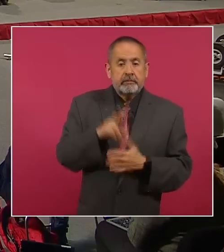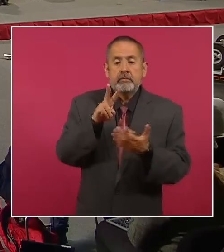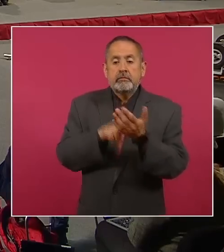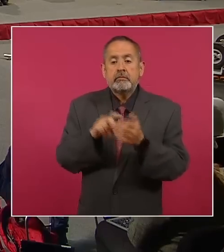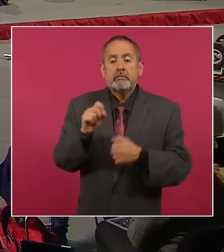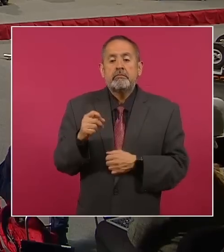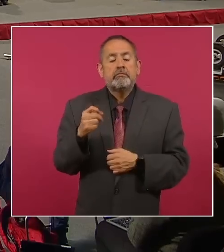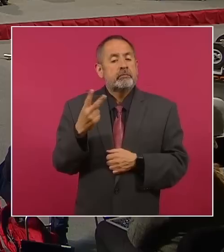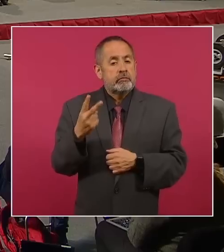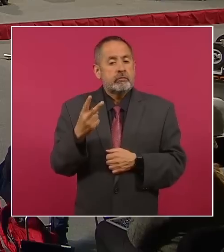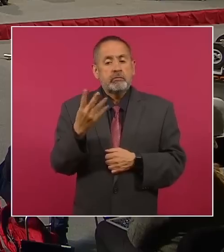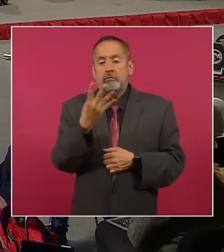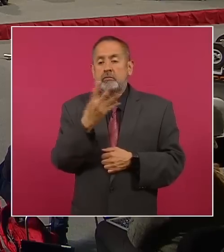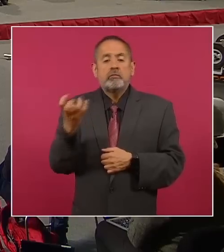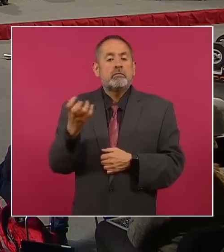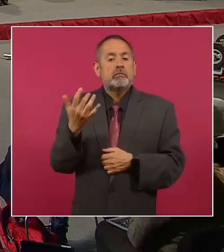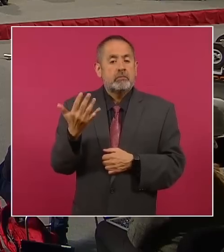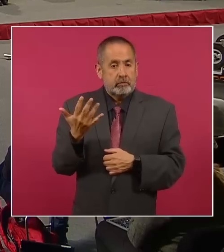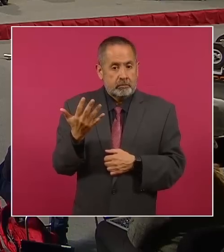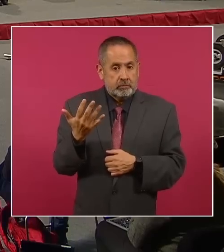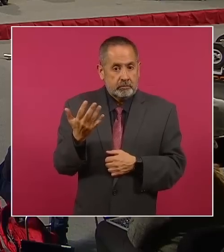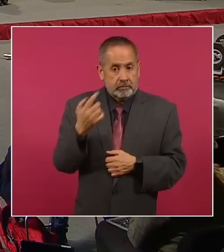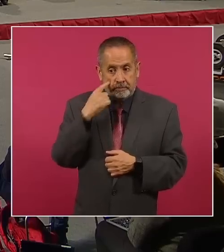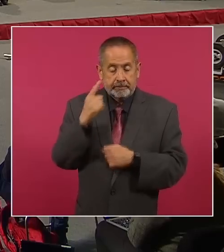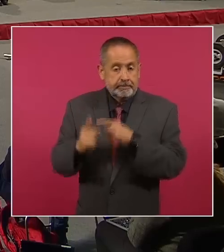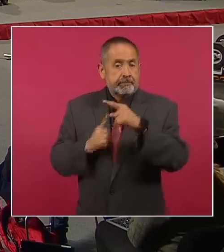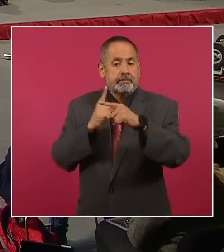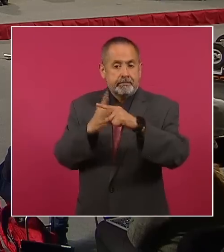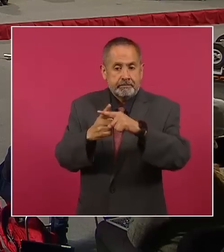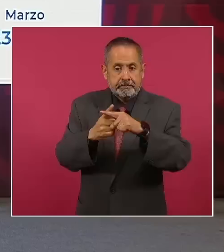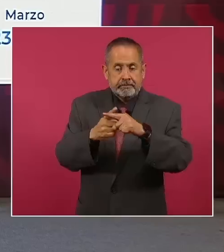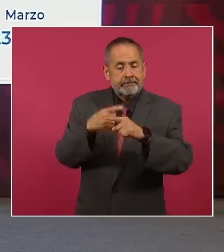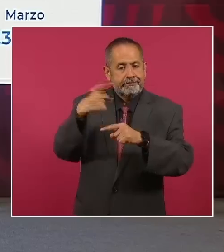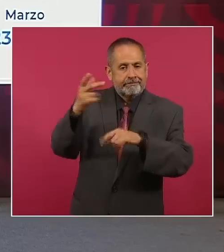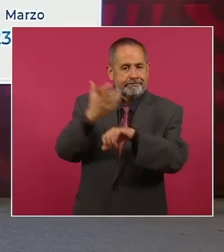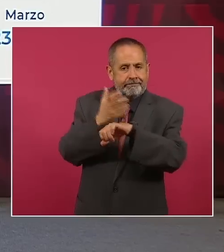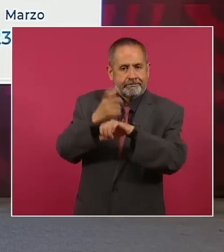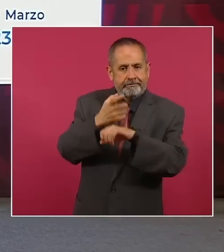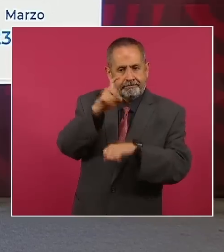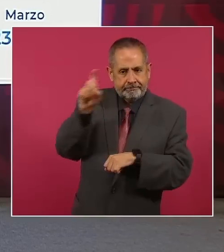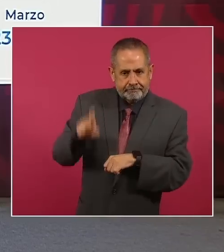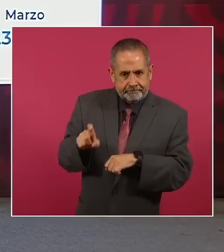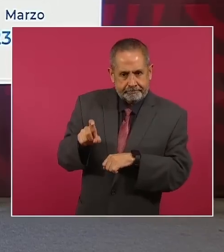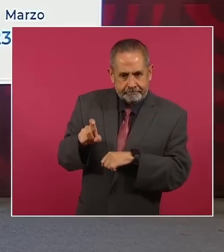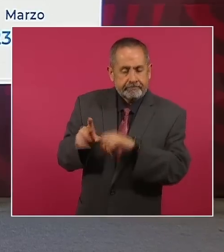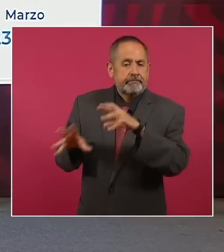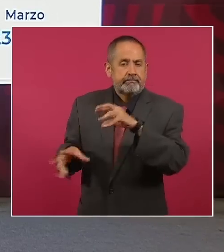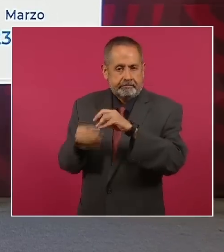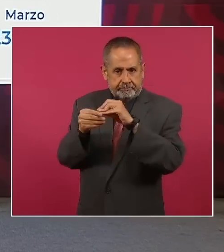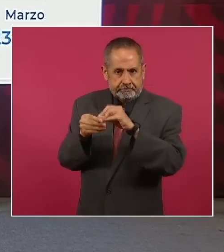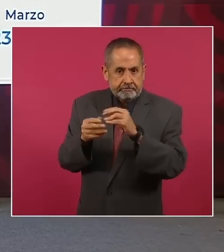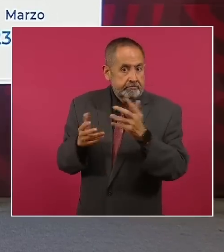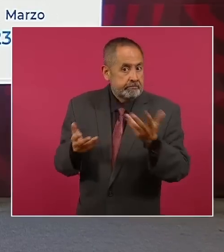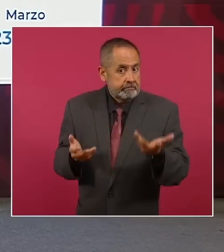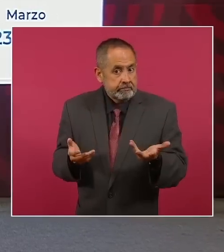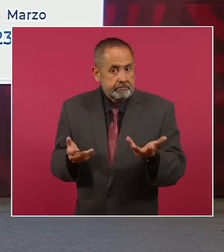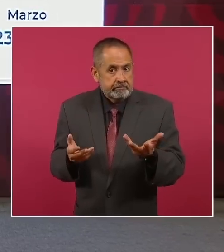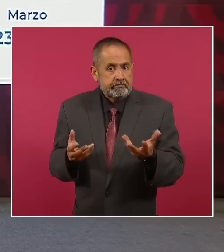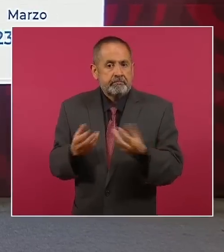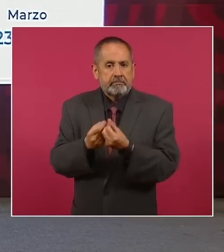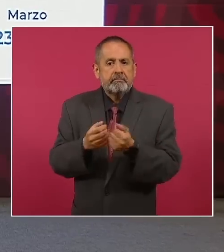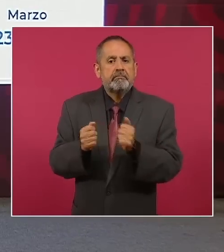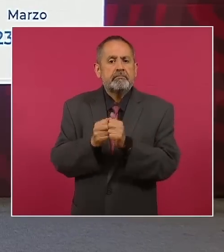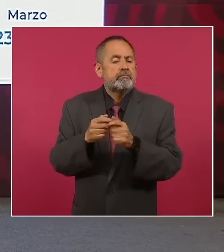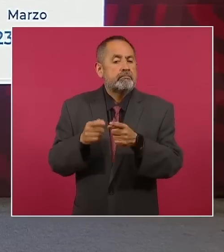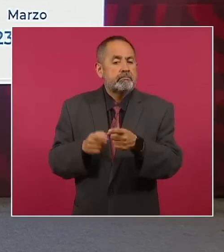2022, 450 más Deer Park, 236. De manera que